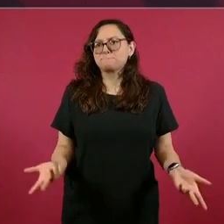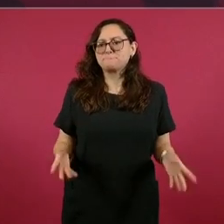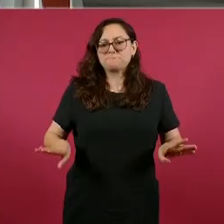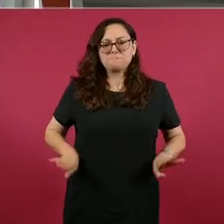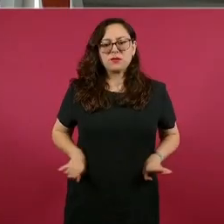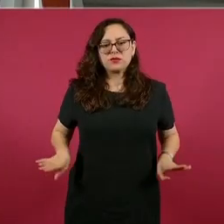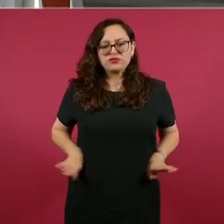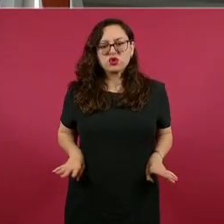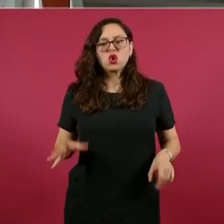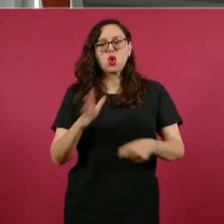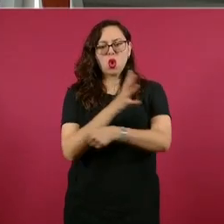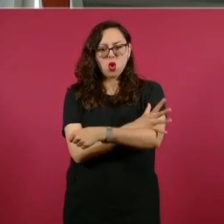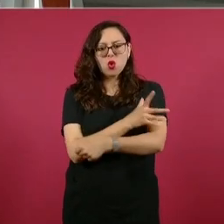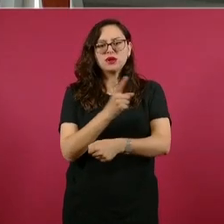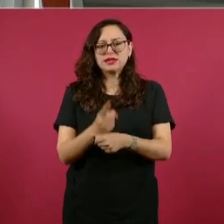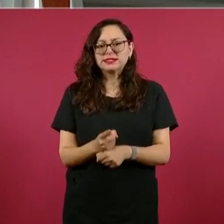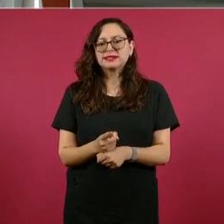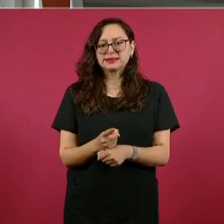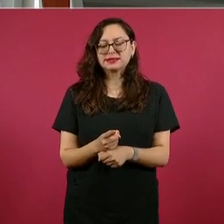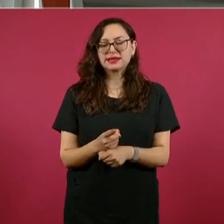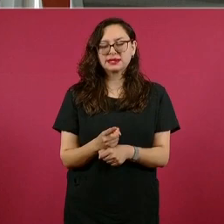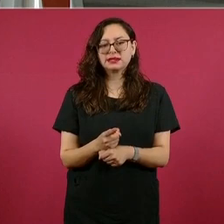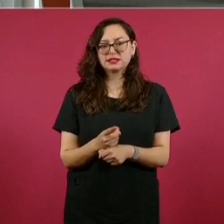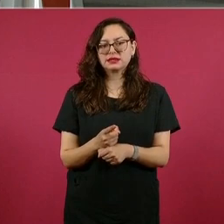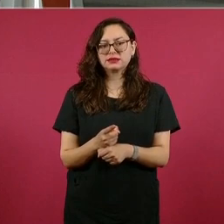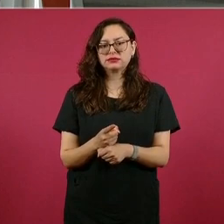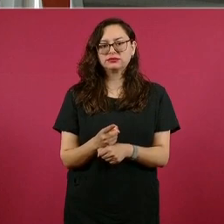honesta. Nada más,